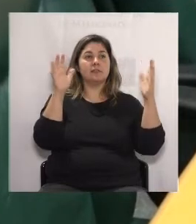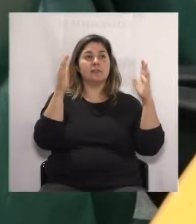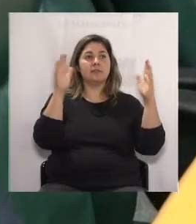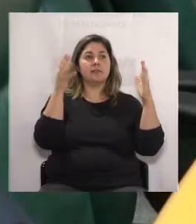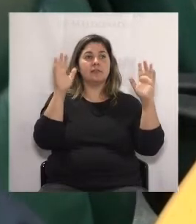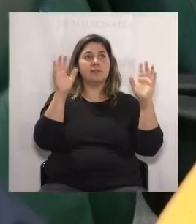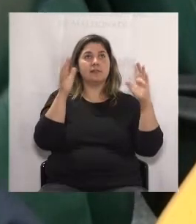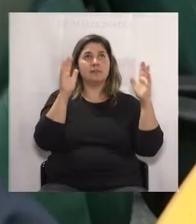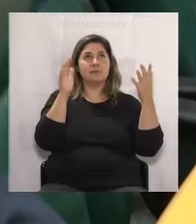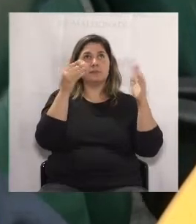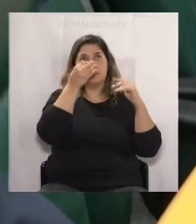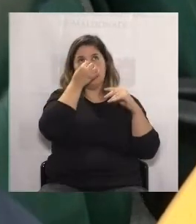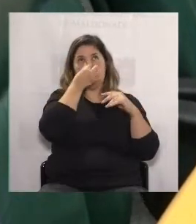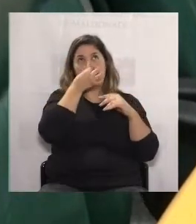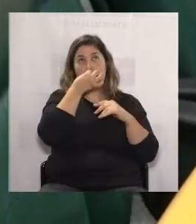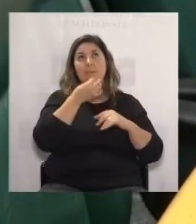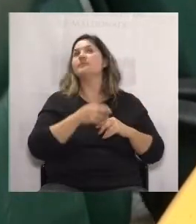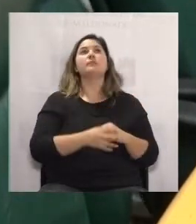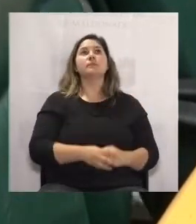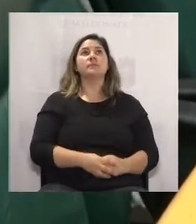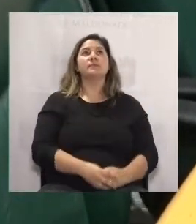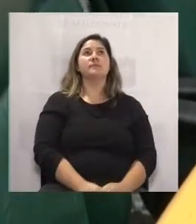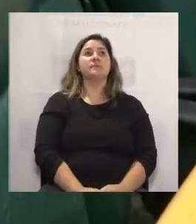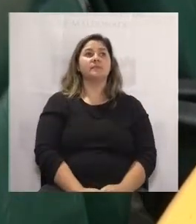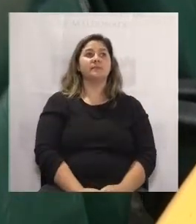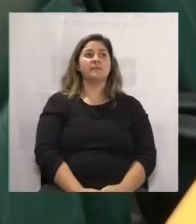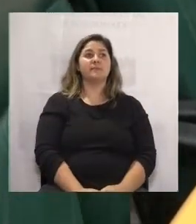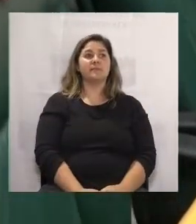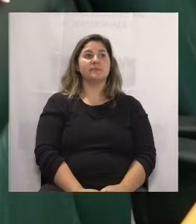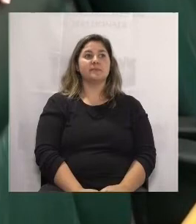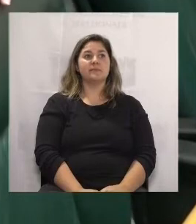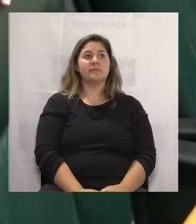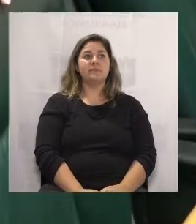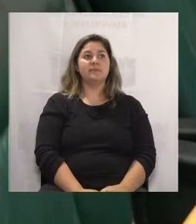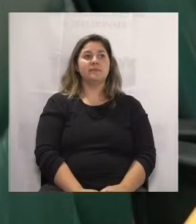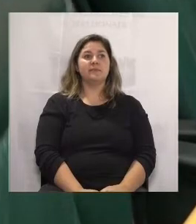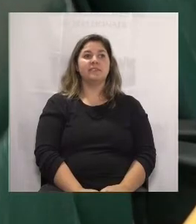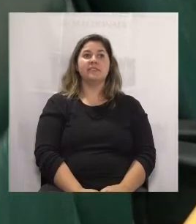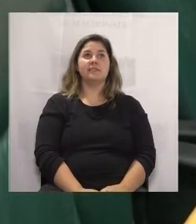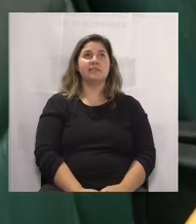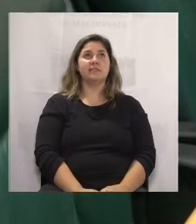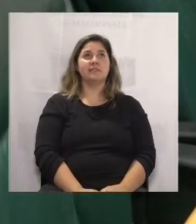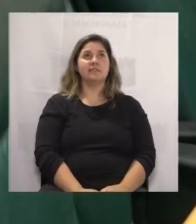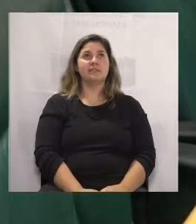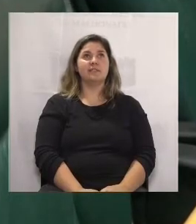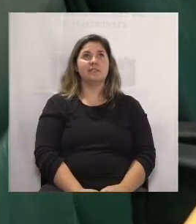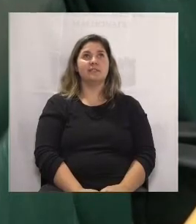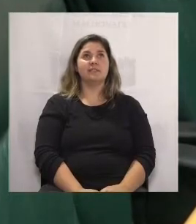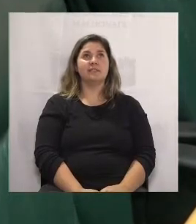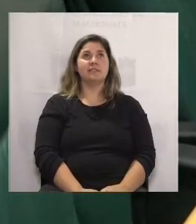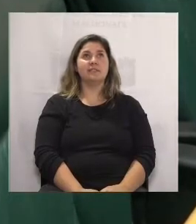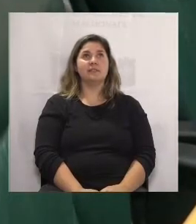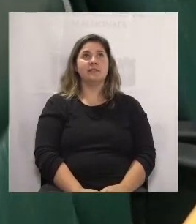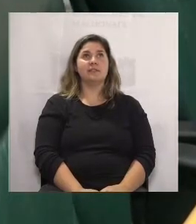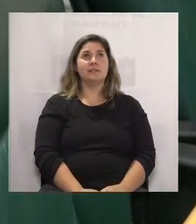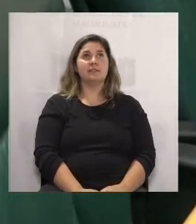cultural y dos becas 100% de medicina nosotros queremos extender eso a lo que son las demás universidades del departamento como la universidad de la empresa como